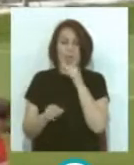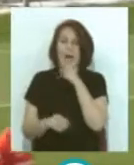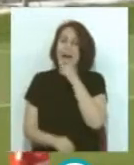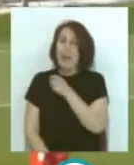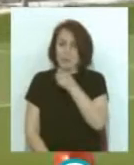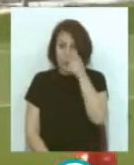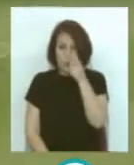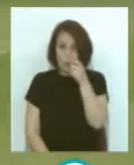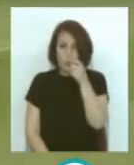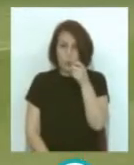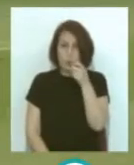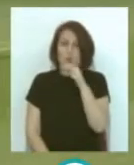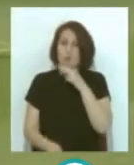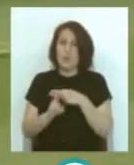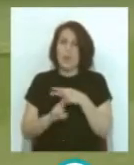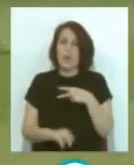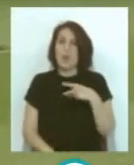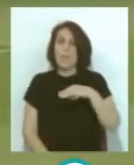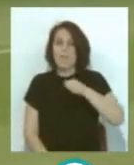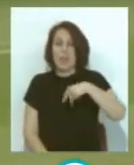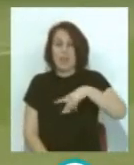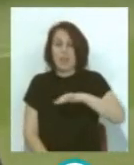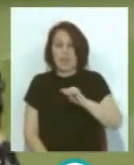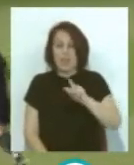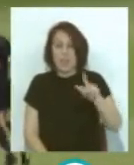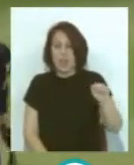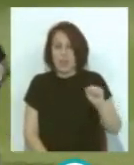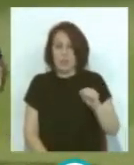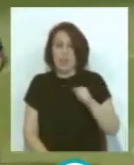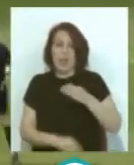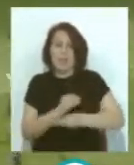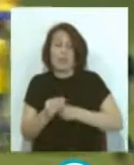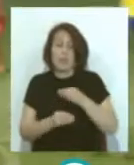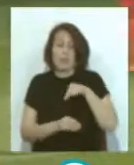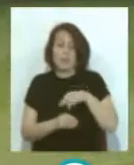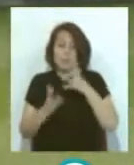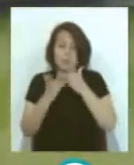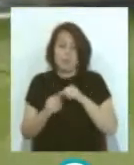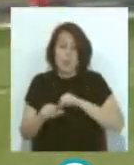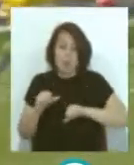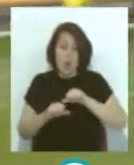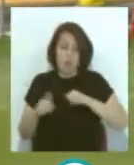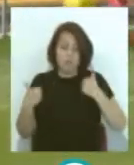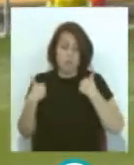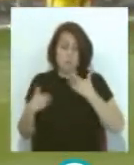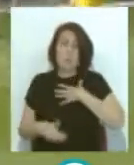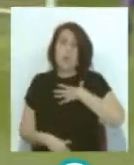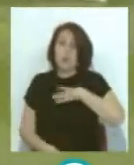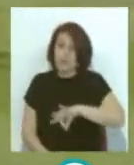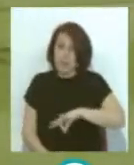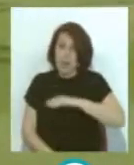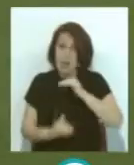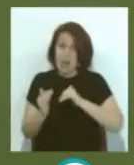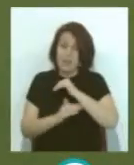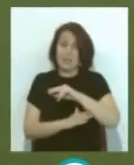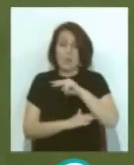encuentro, José Luis Guzmán Mancilla, que está haciendo esta playoff y tiene posibilidades de subir a